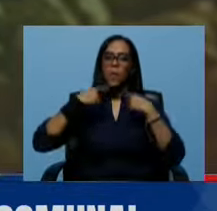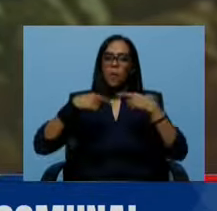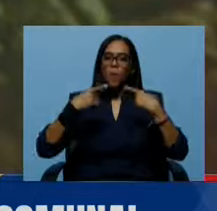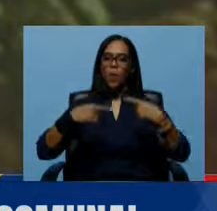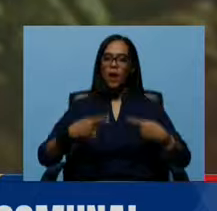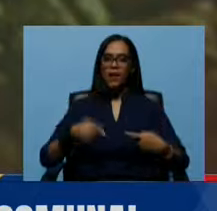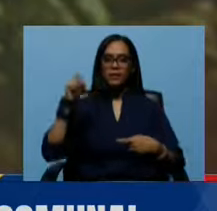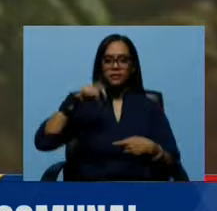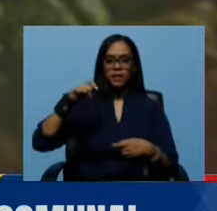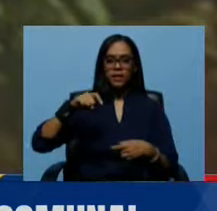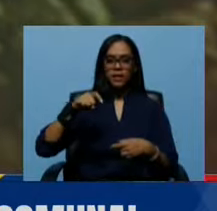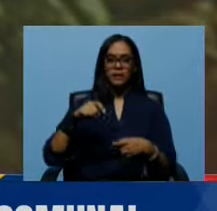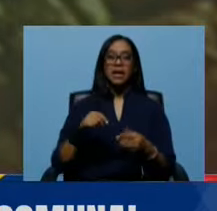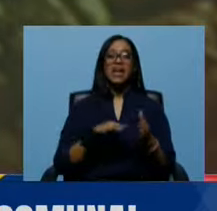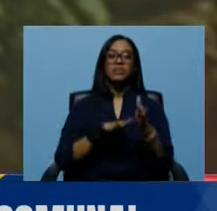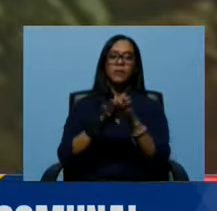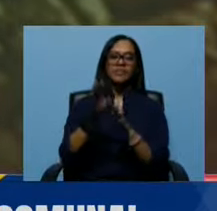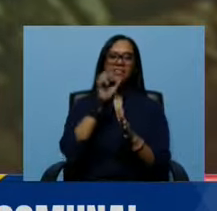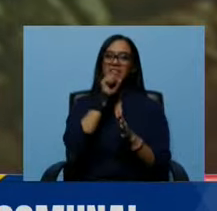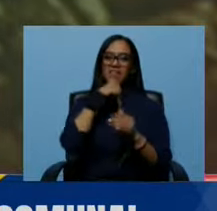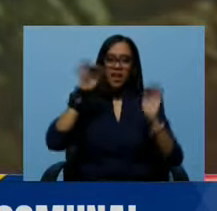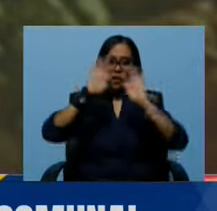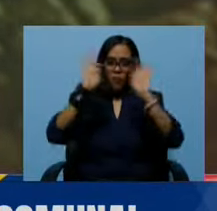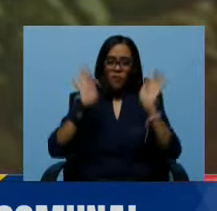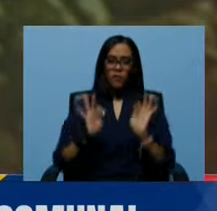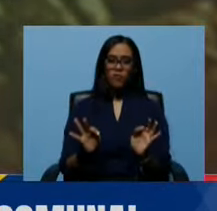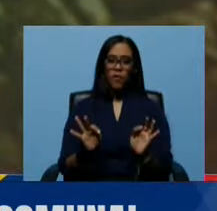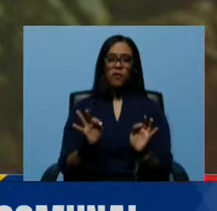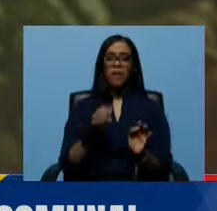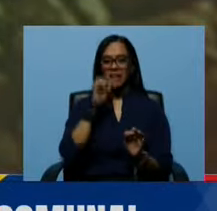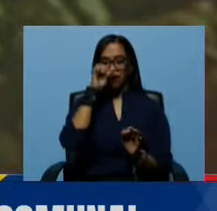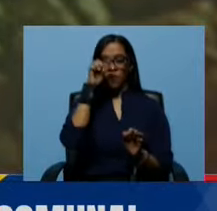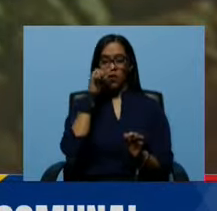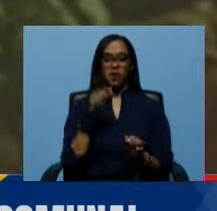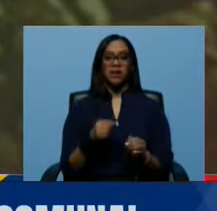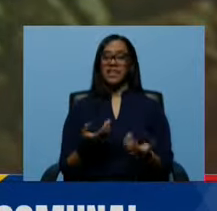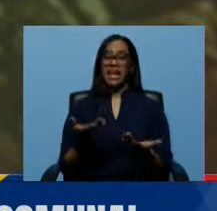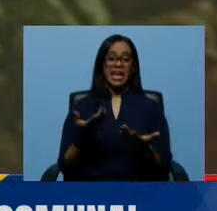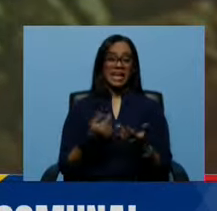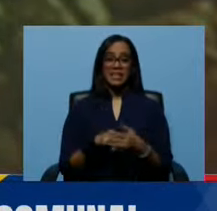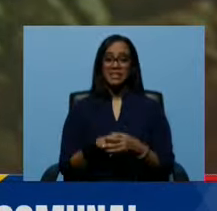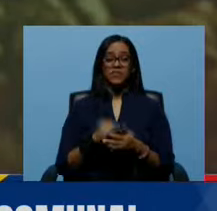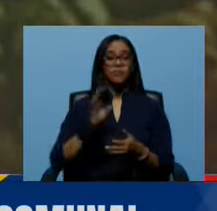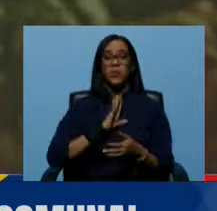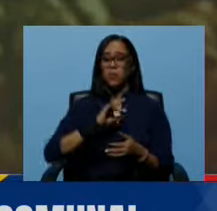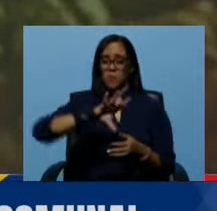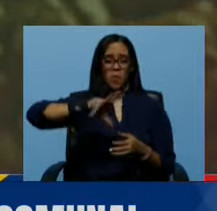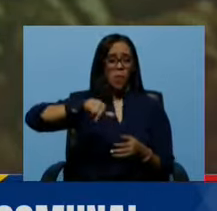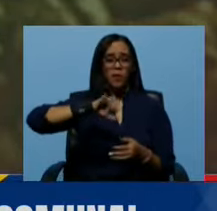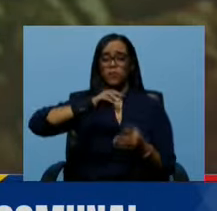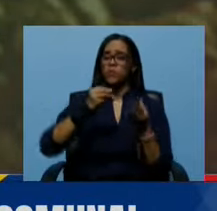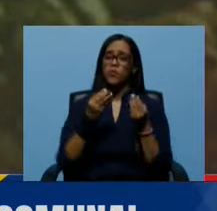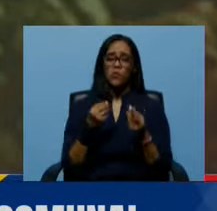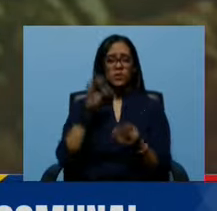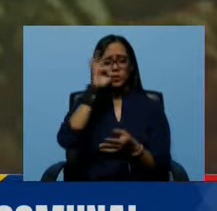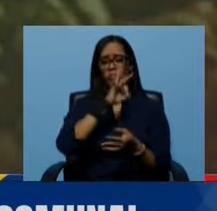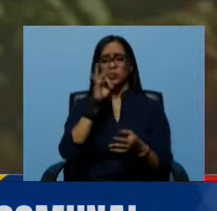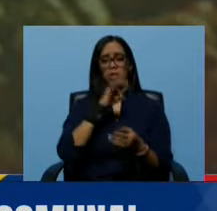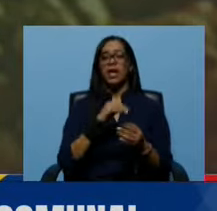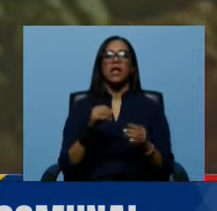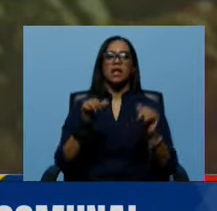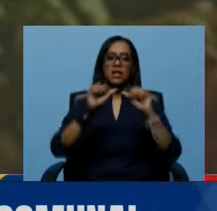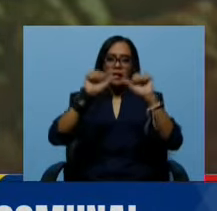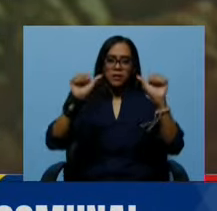del viejo Estado burgués, que es anquilosado, corrupto, muy corrupto, el viejo Estado